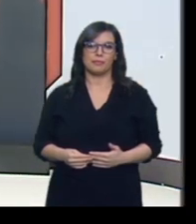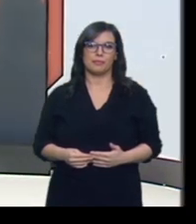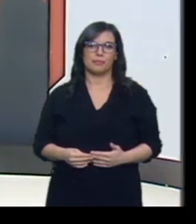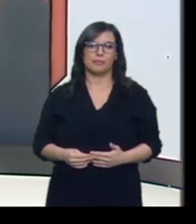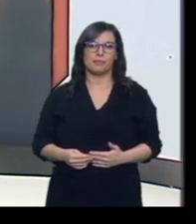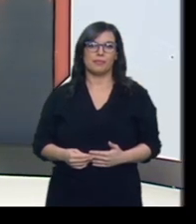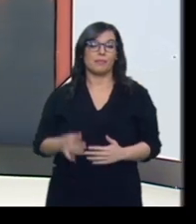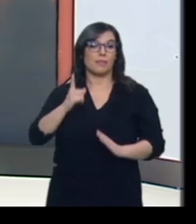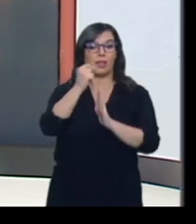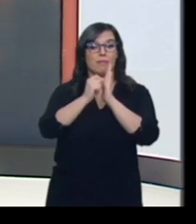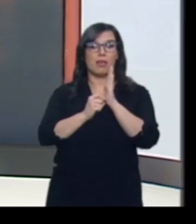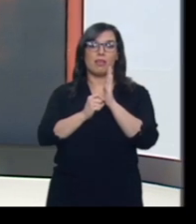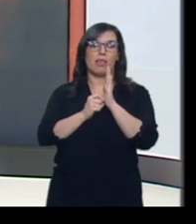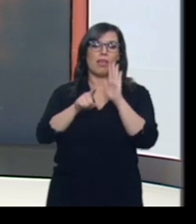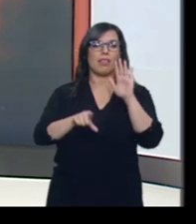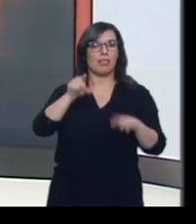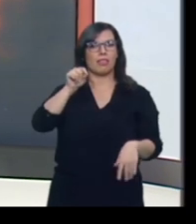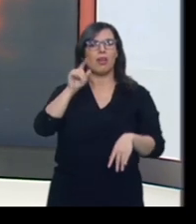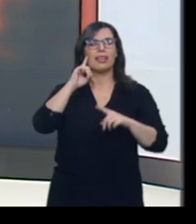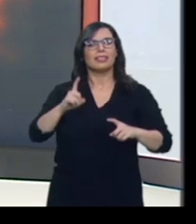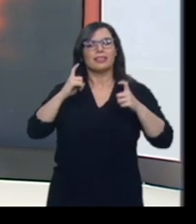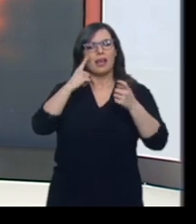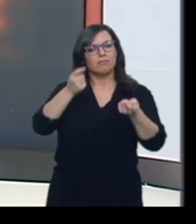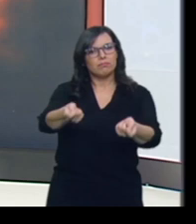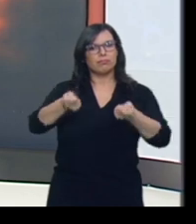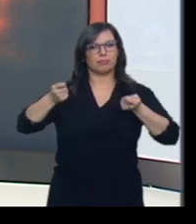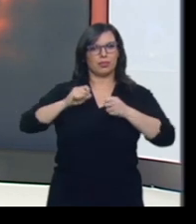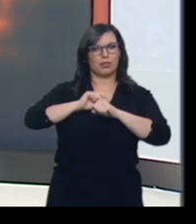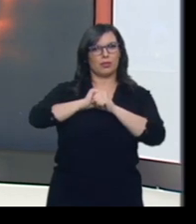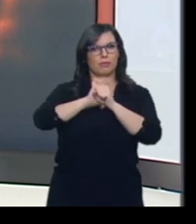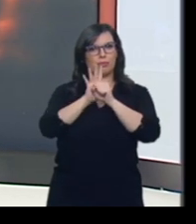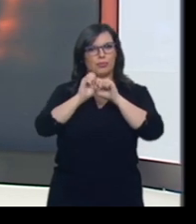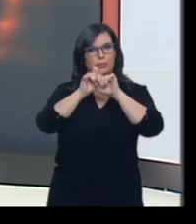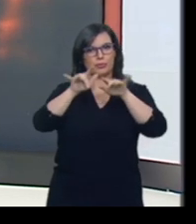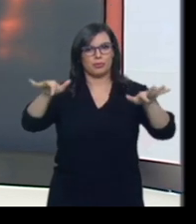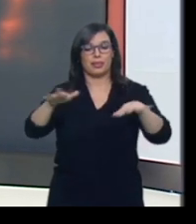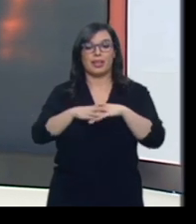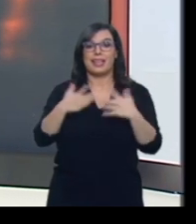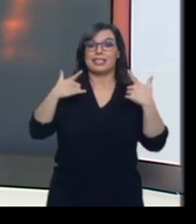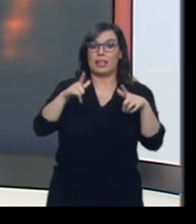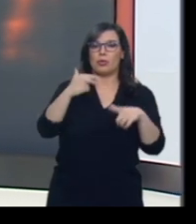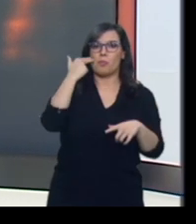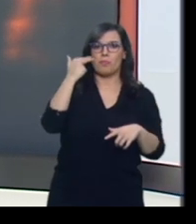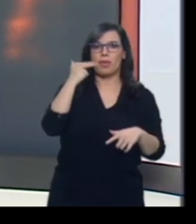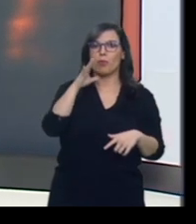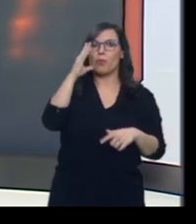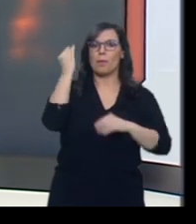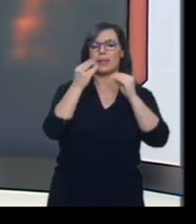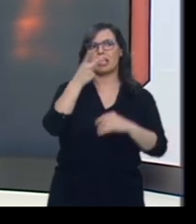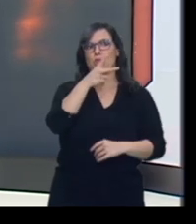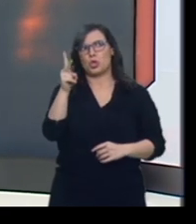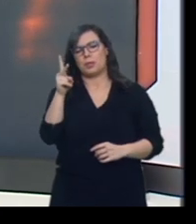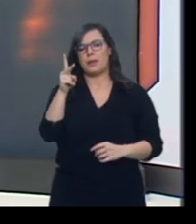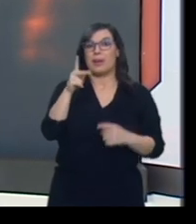Es una de las medidas que se ha tomado para tratar de frenar los contagios. El sector teme que la medida se alargue más allá de los 14 días